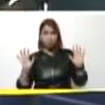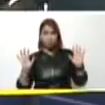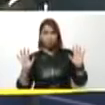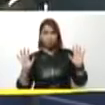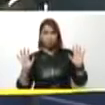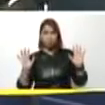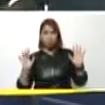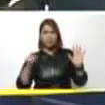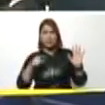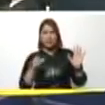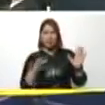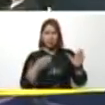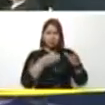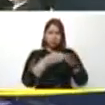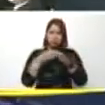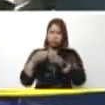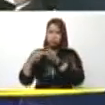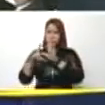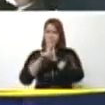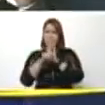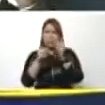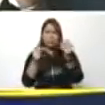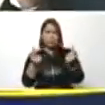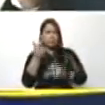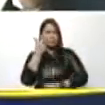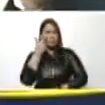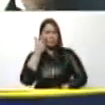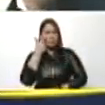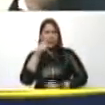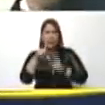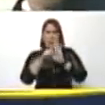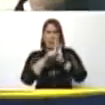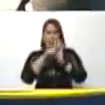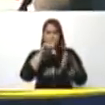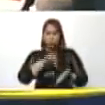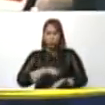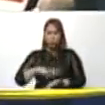Otro conjunto de leyes están pendientes, la ley de las ciudades comunales,